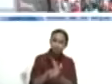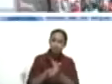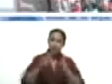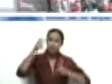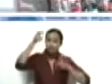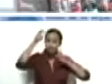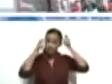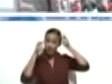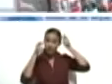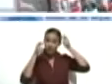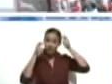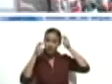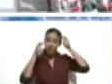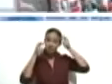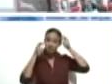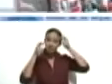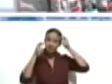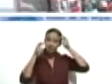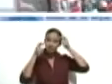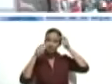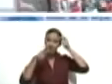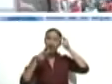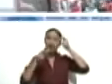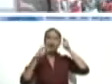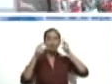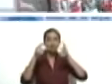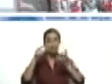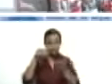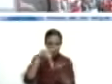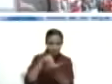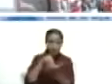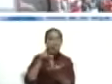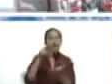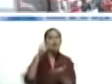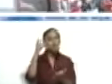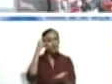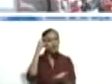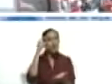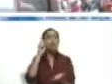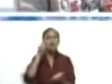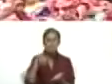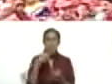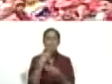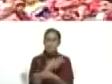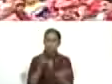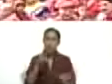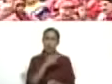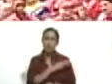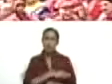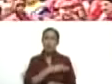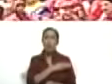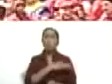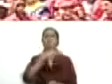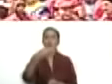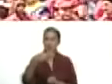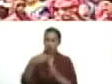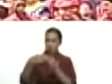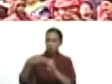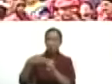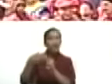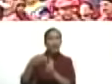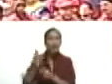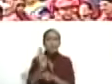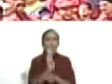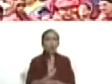Chávez, lanzó una gran misión necesaria para proteger a las mujeres que están